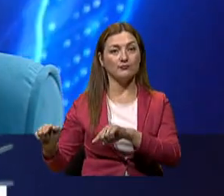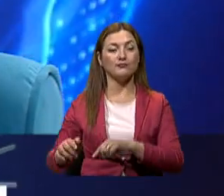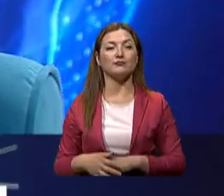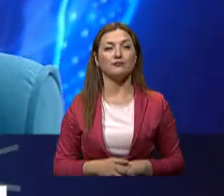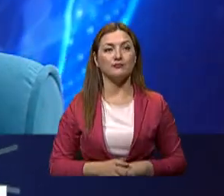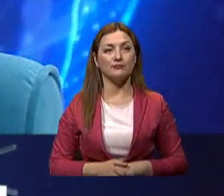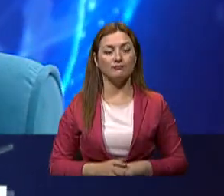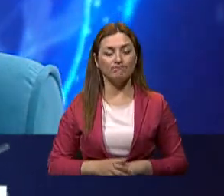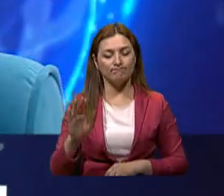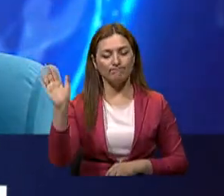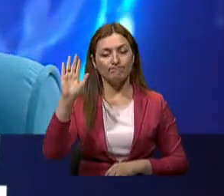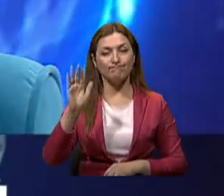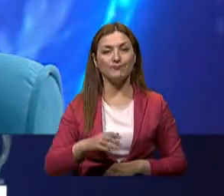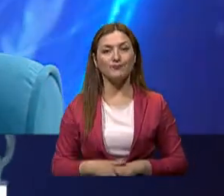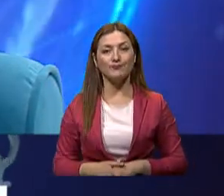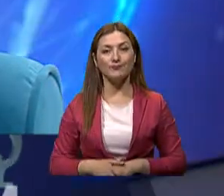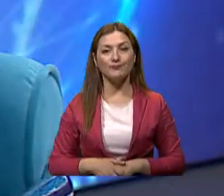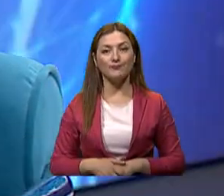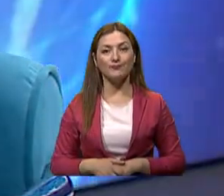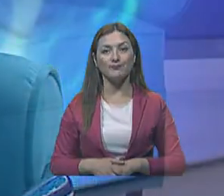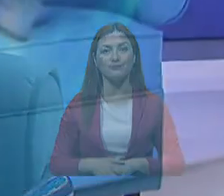salud@teleamazonas.com. Hasta la próxima, amigos.